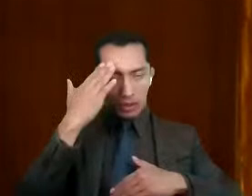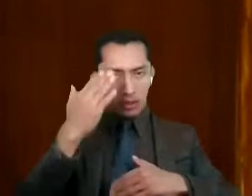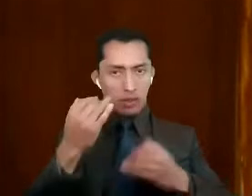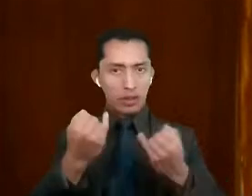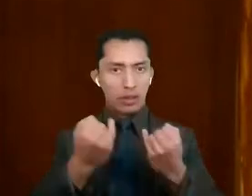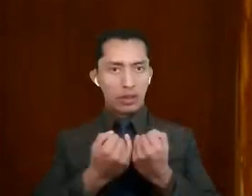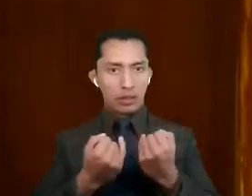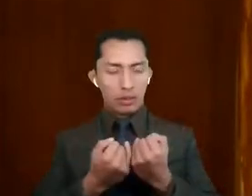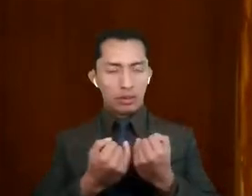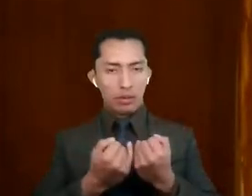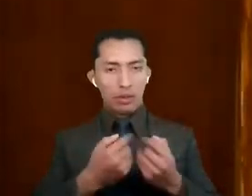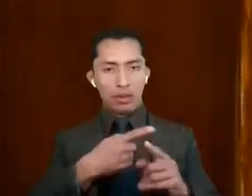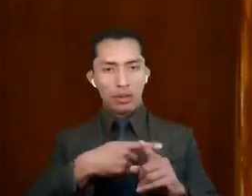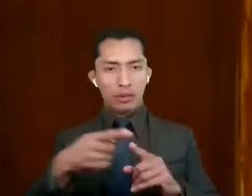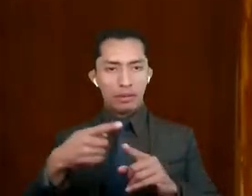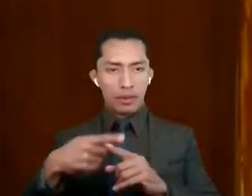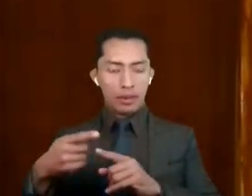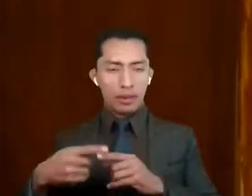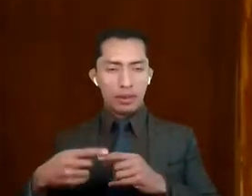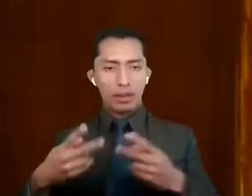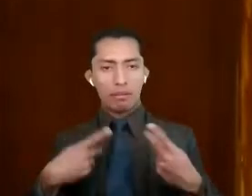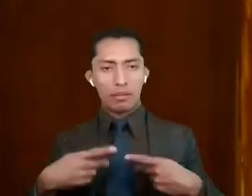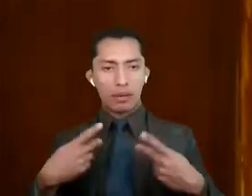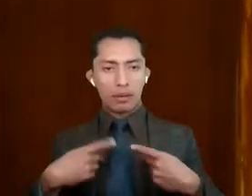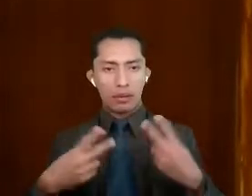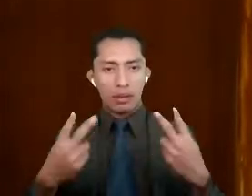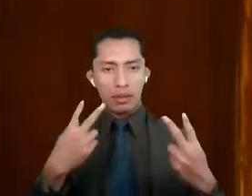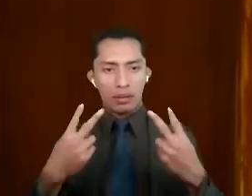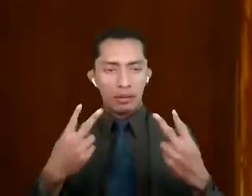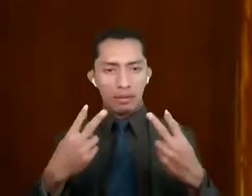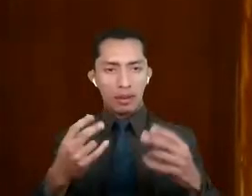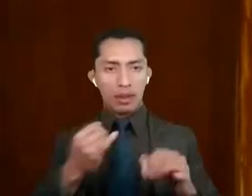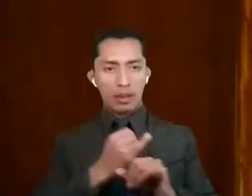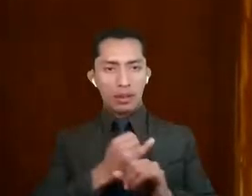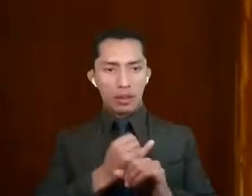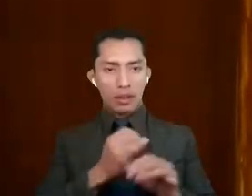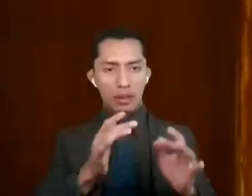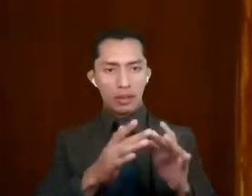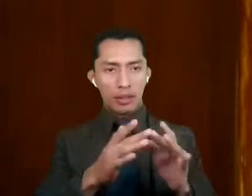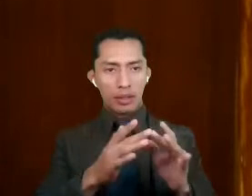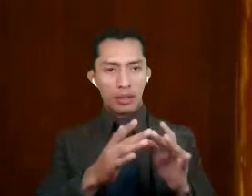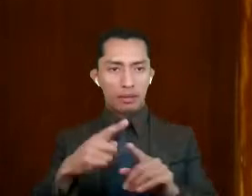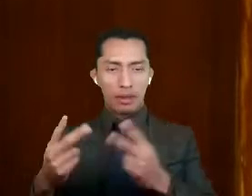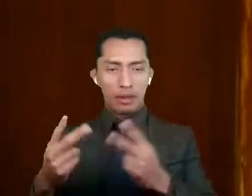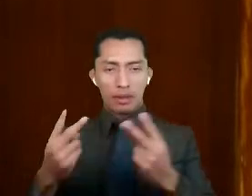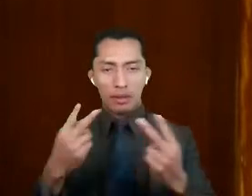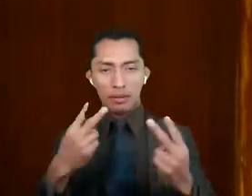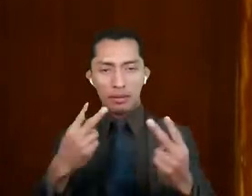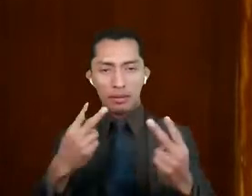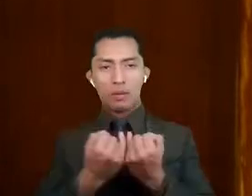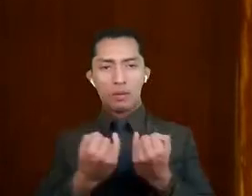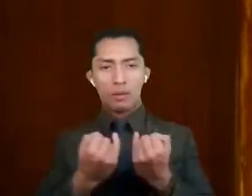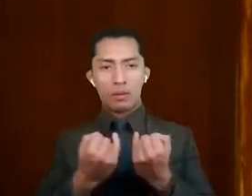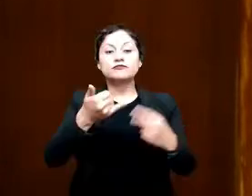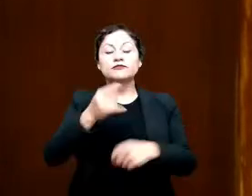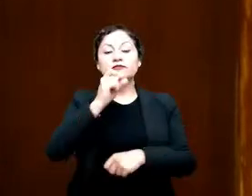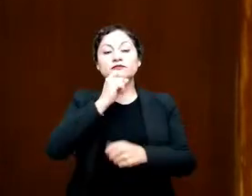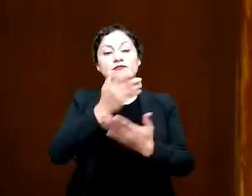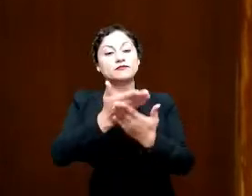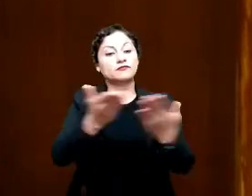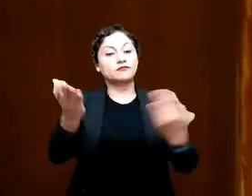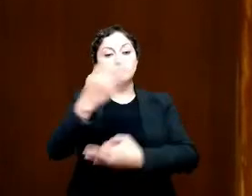las diferentes personas que nos ven en las diferentes plataformas digitales y al público en